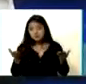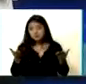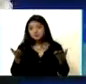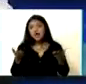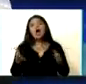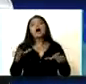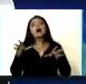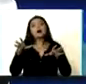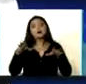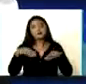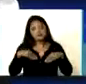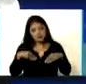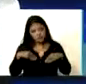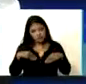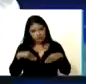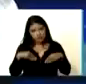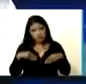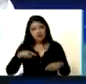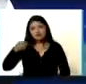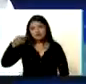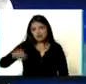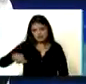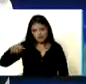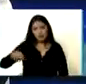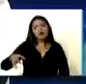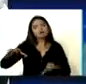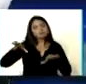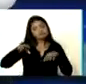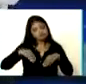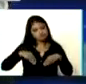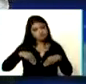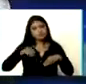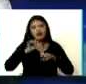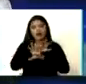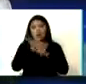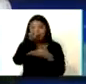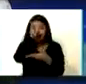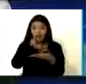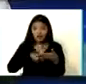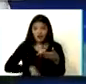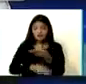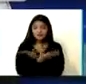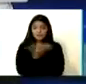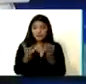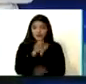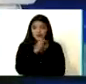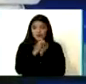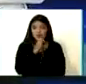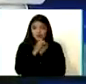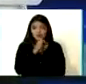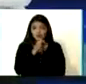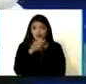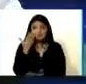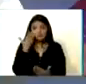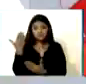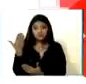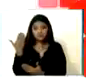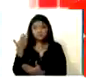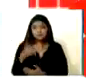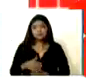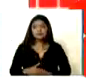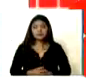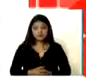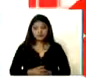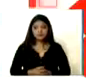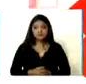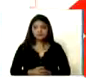acató a todo lo que tiene que ver con el Tribunal Supremo de Justicia. Queremos, por supuesto, leer para ustedes parte de esta información que la refleja la Agencia Venezolana de